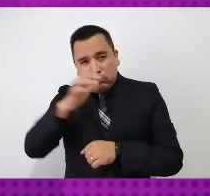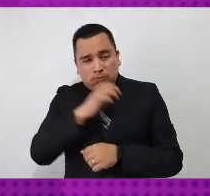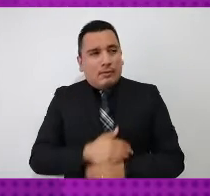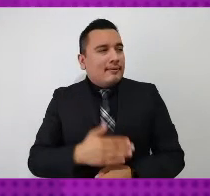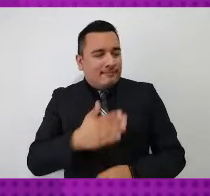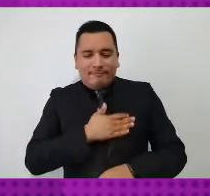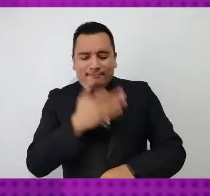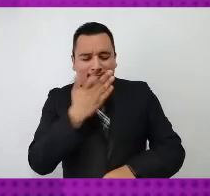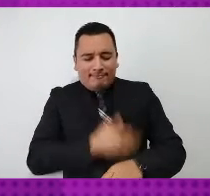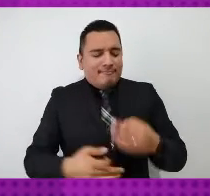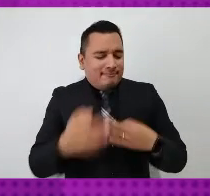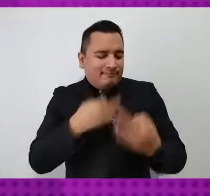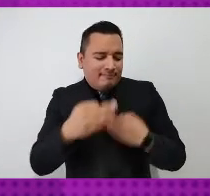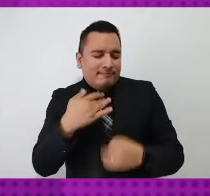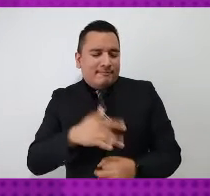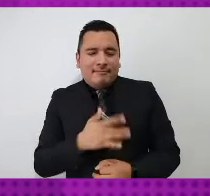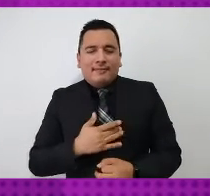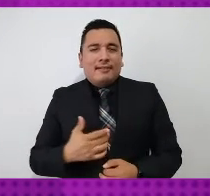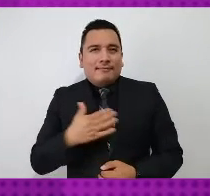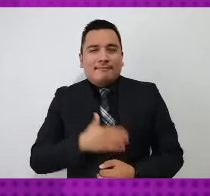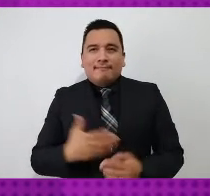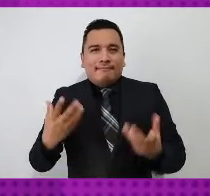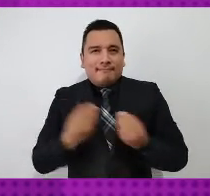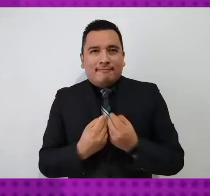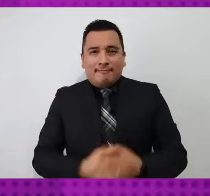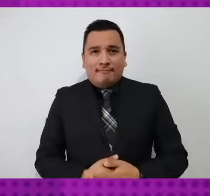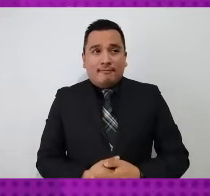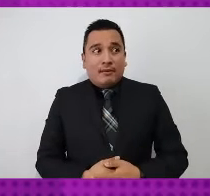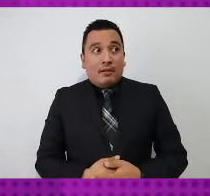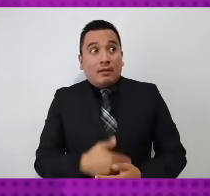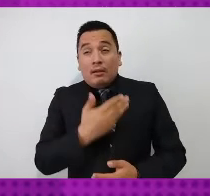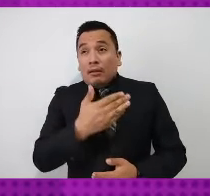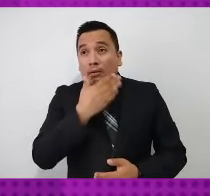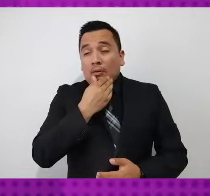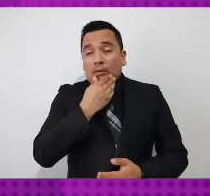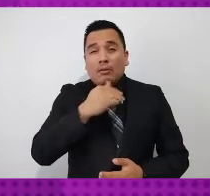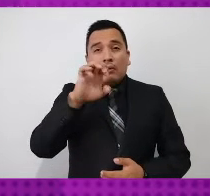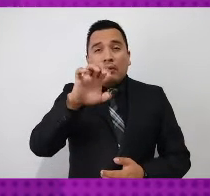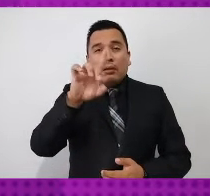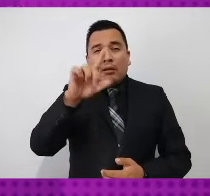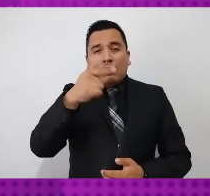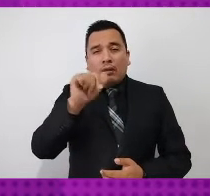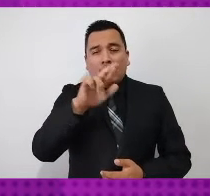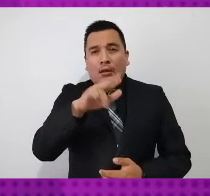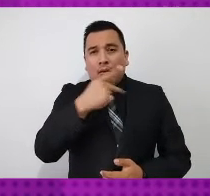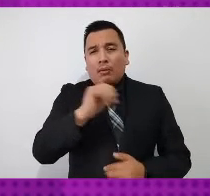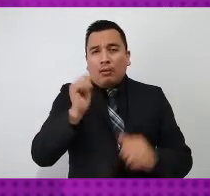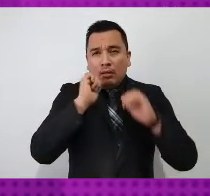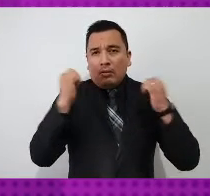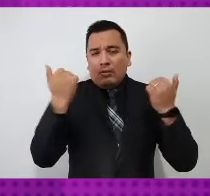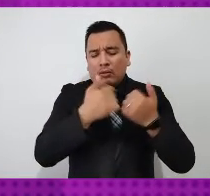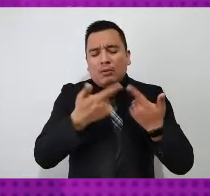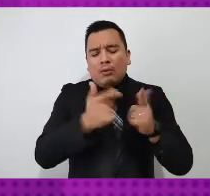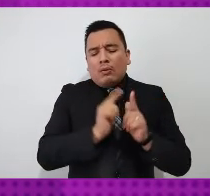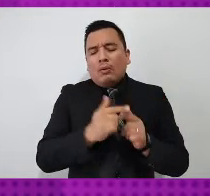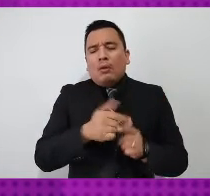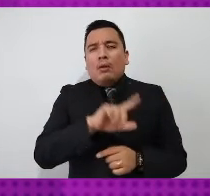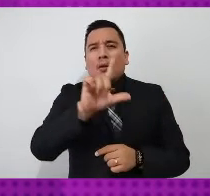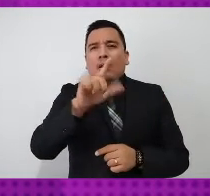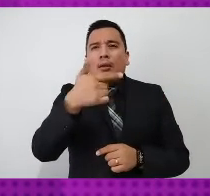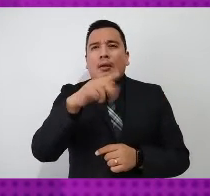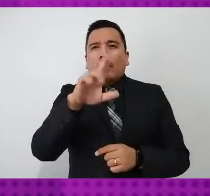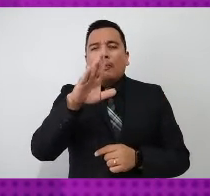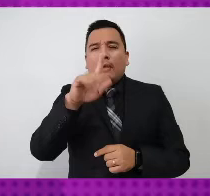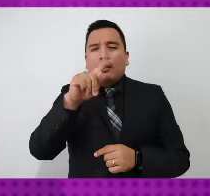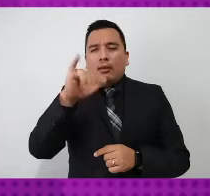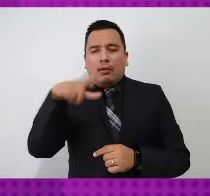un placer estar aquí con ustedes y édgar martín camarillo gómez activista del grupo de la diversidad sexual hola muchas